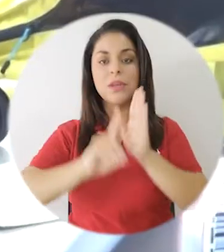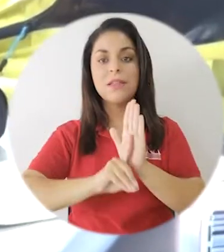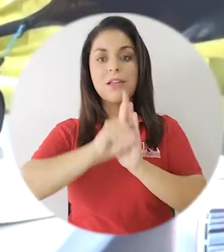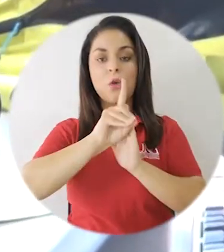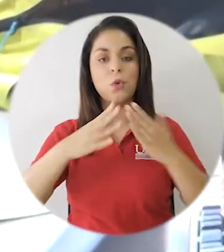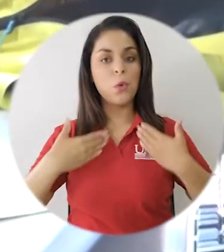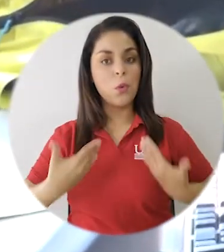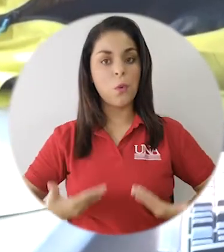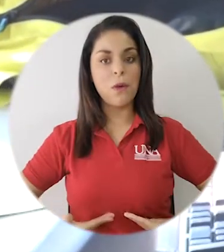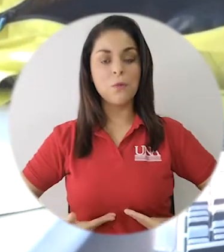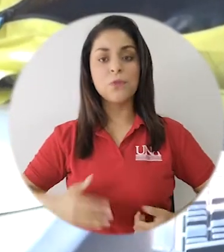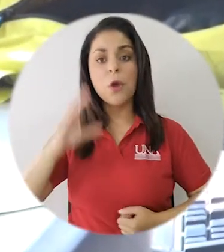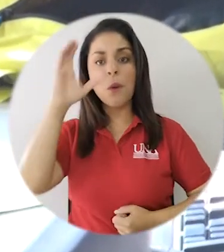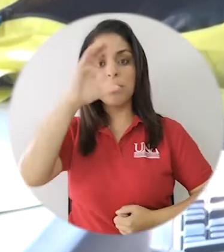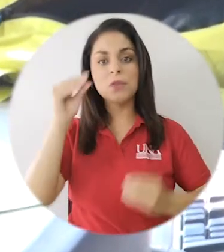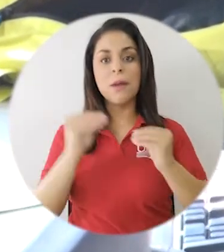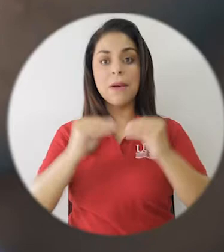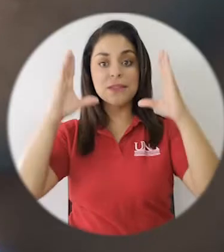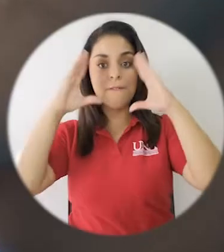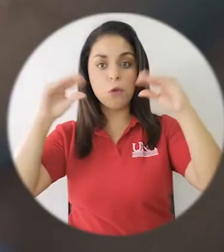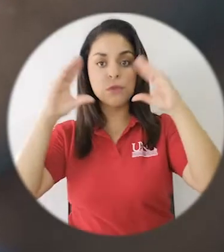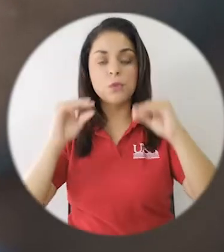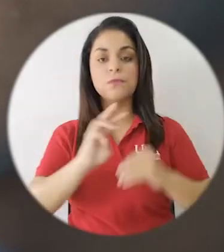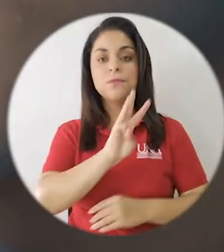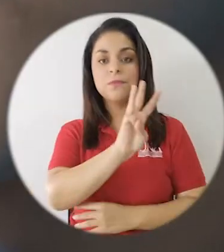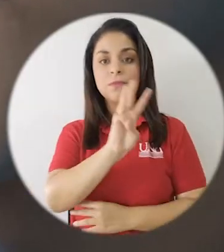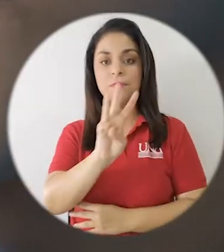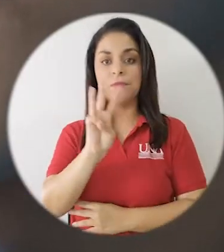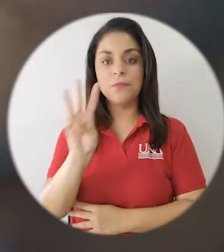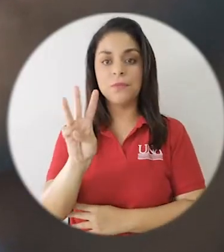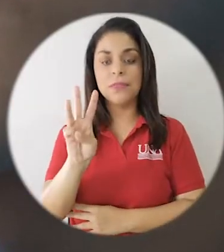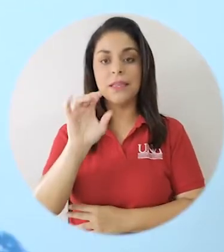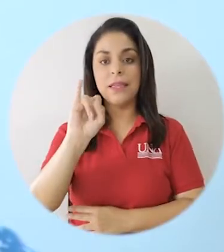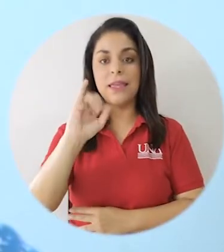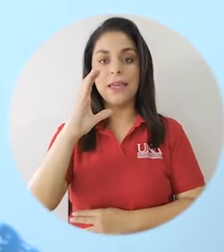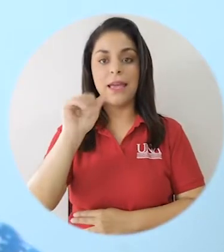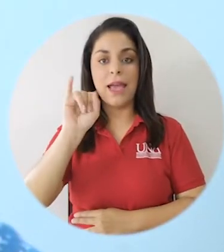y desarrollo humano. Para más información, busque